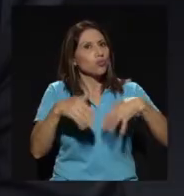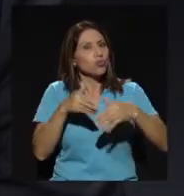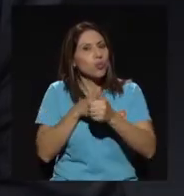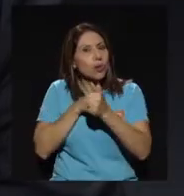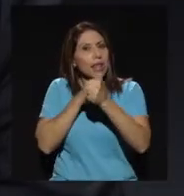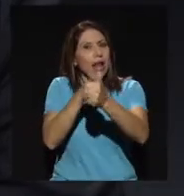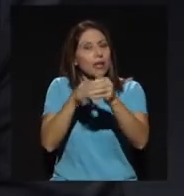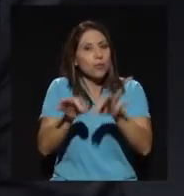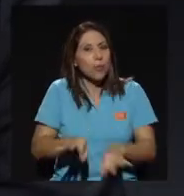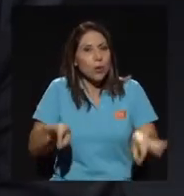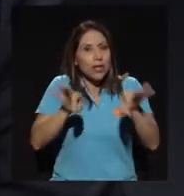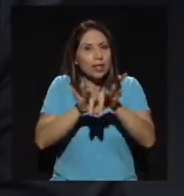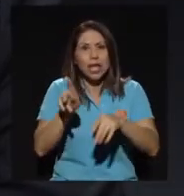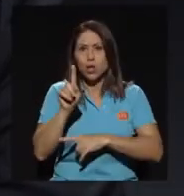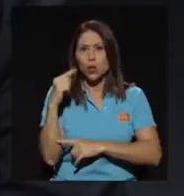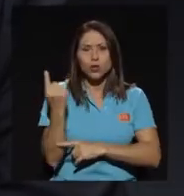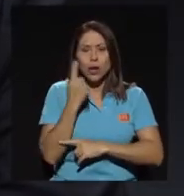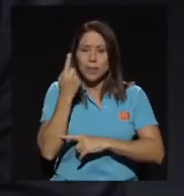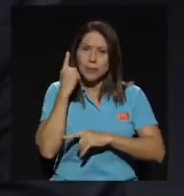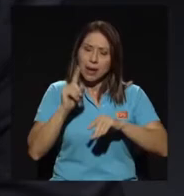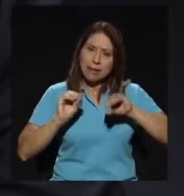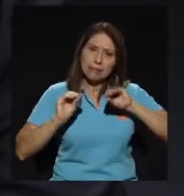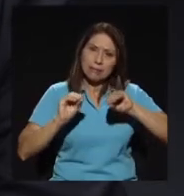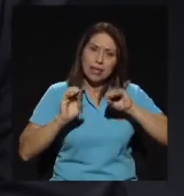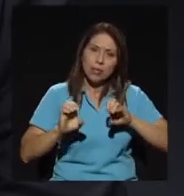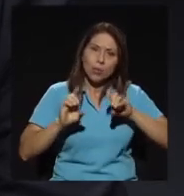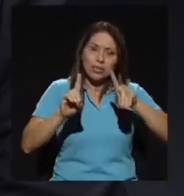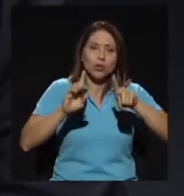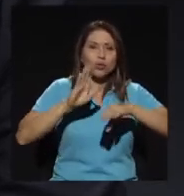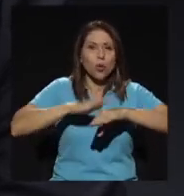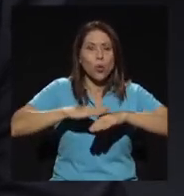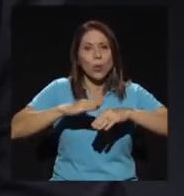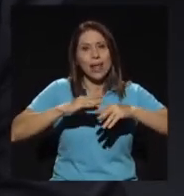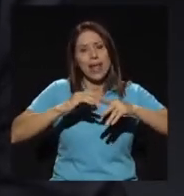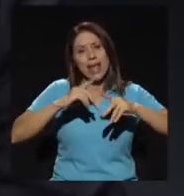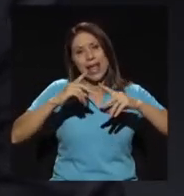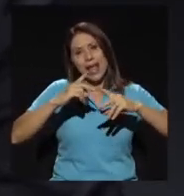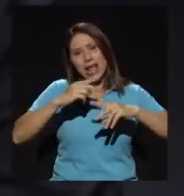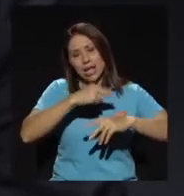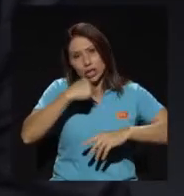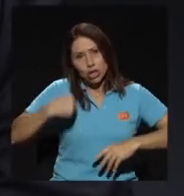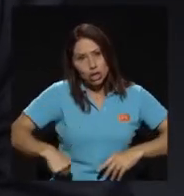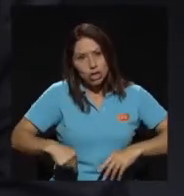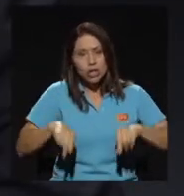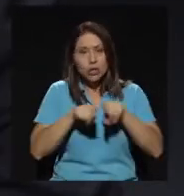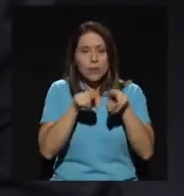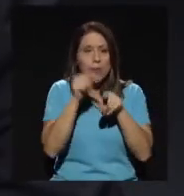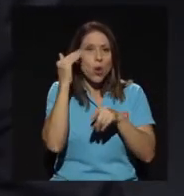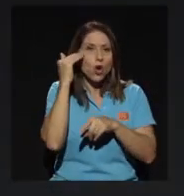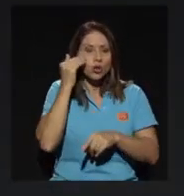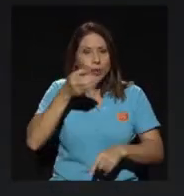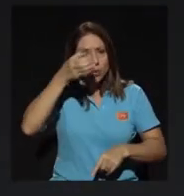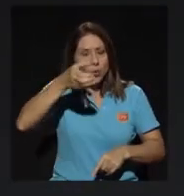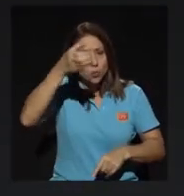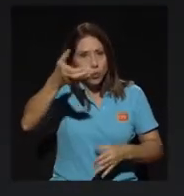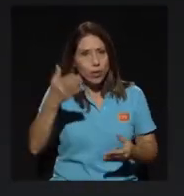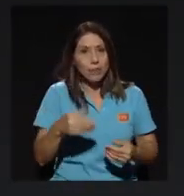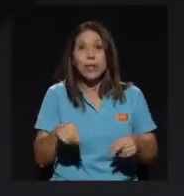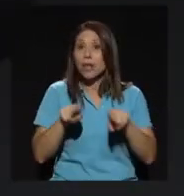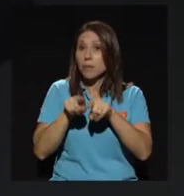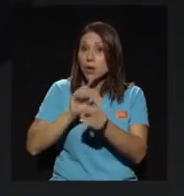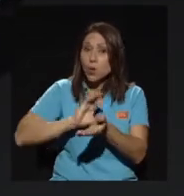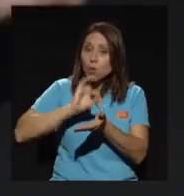chino sino también en la cultura del conocimiento de la cultura y por lo menos tiene recursos desde allí y